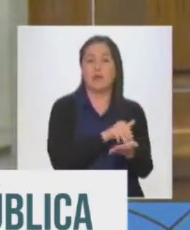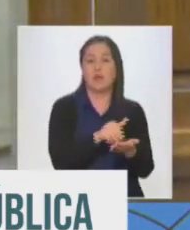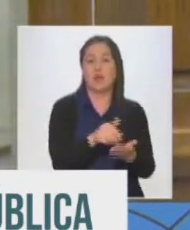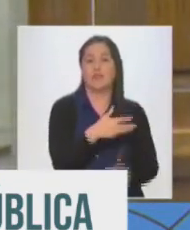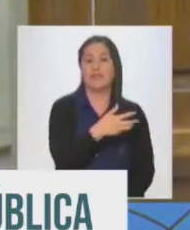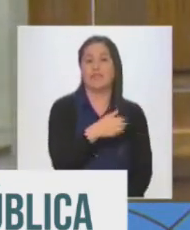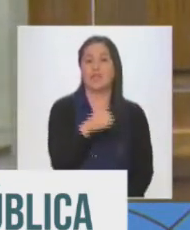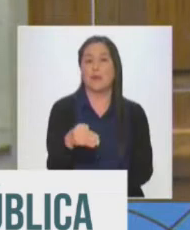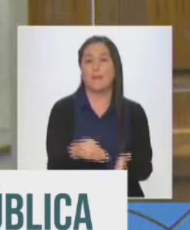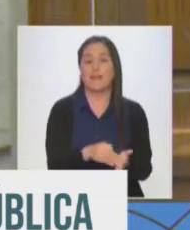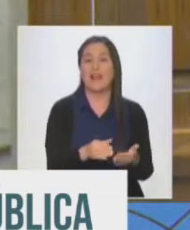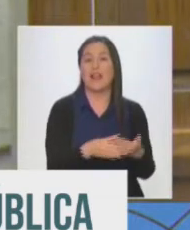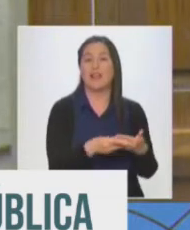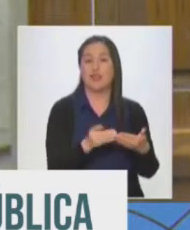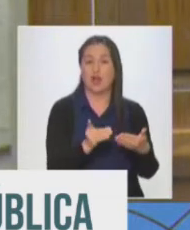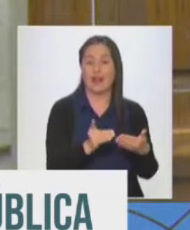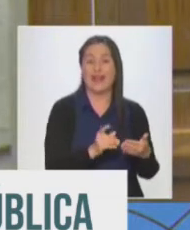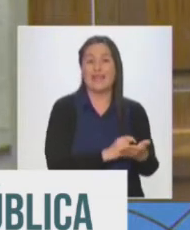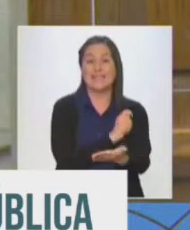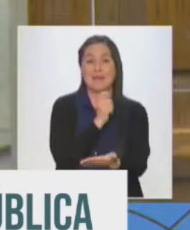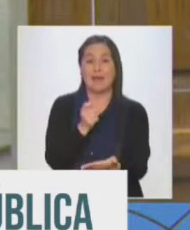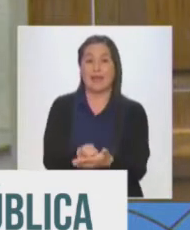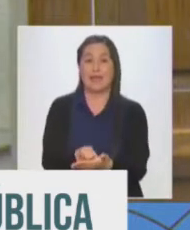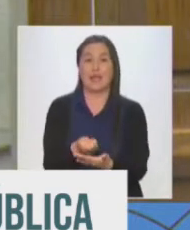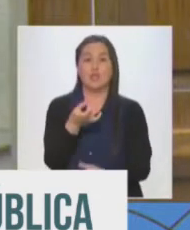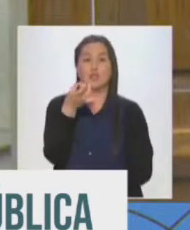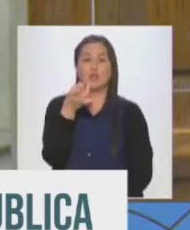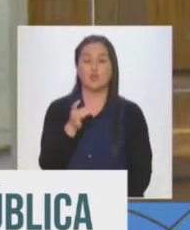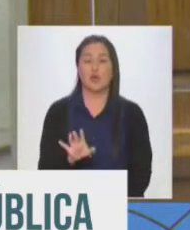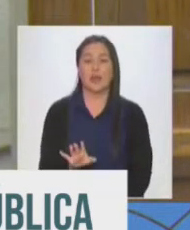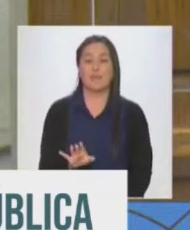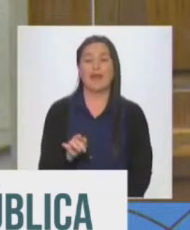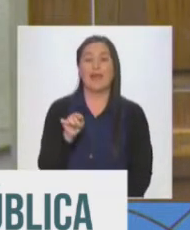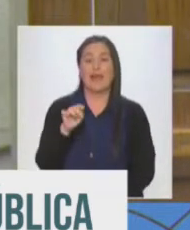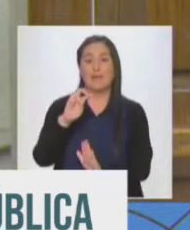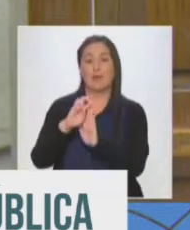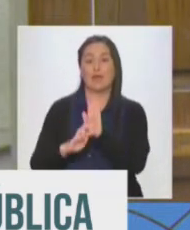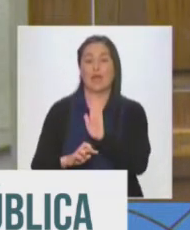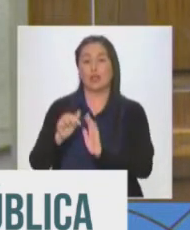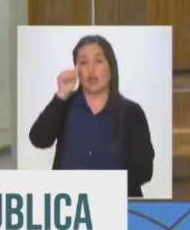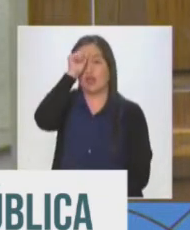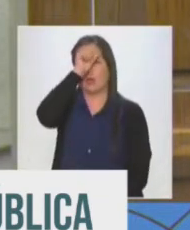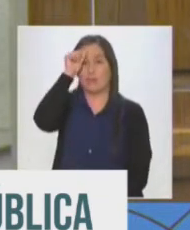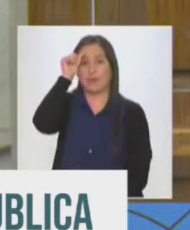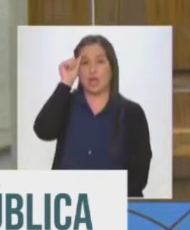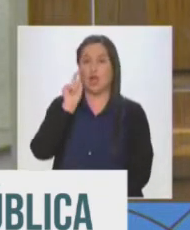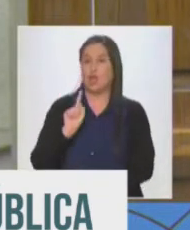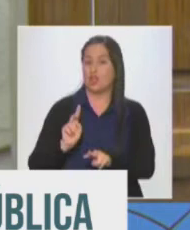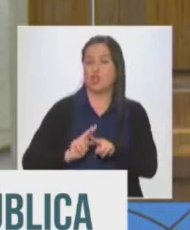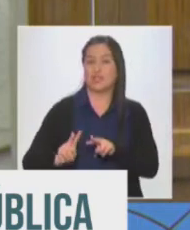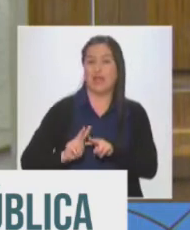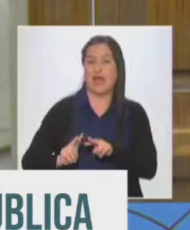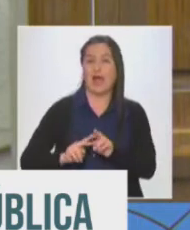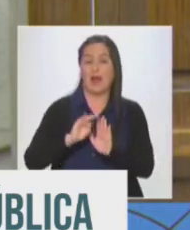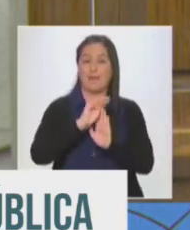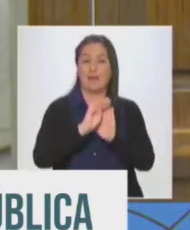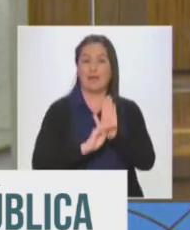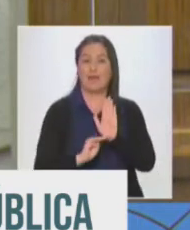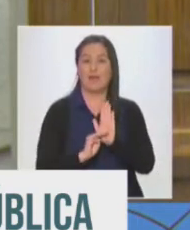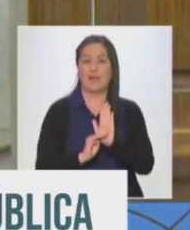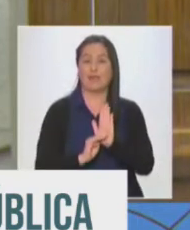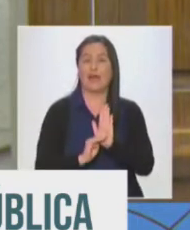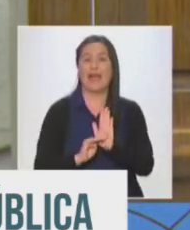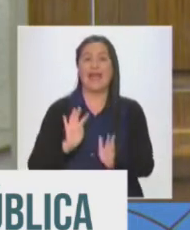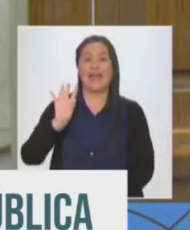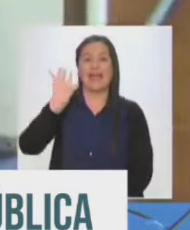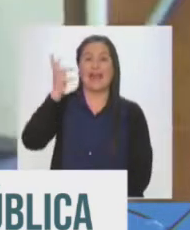$9.900.000 se pagaría siempre y cuando en la zona de emplazamiento del proyecto minera no se adoptara una serie de medidas conservativas de carácter